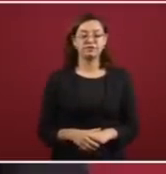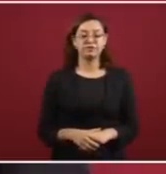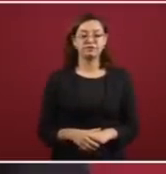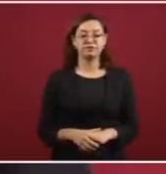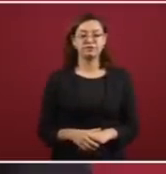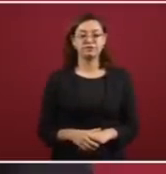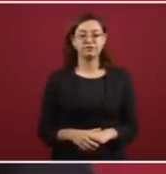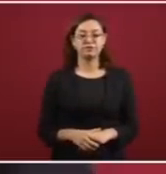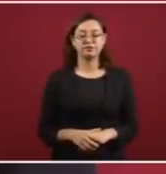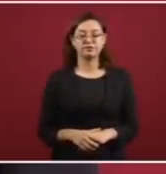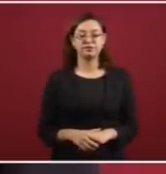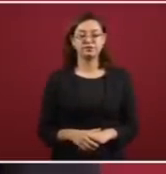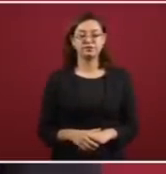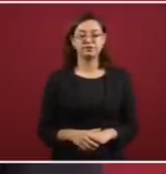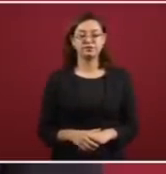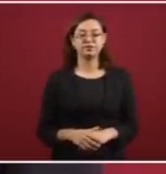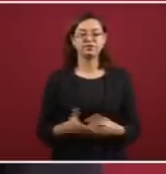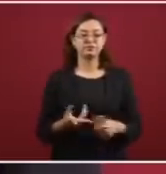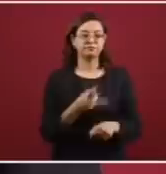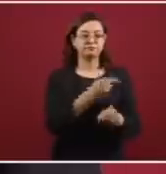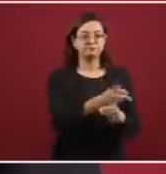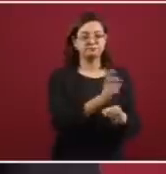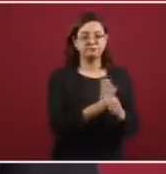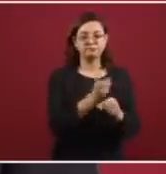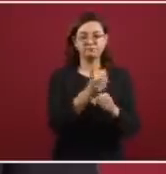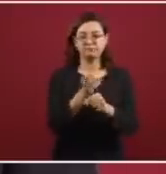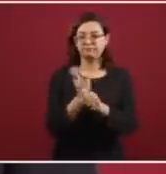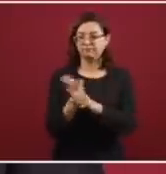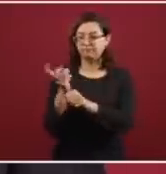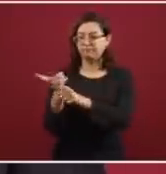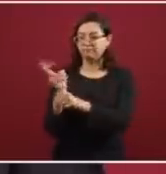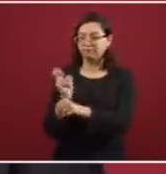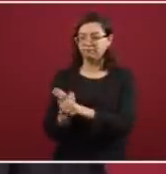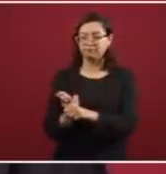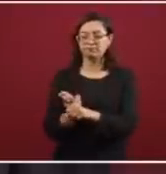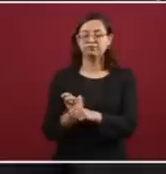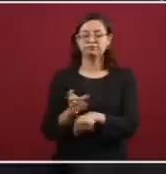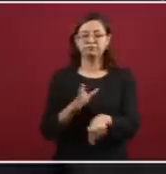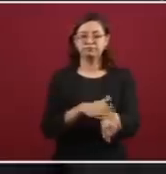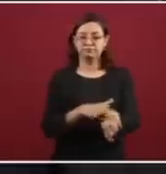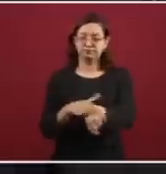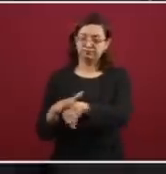y vamos a hacer la invitación hoy